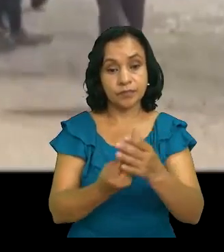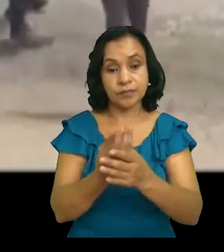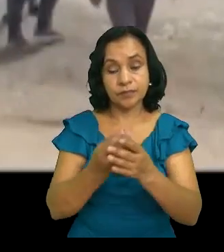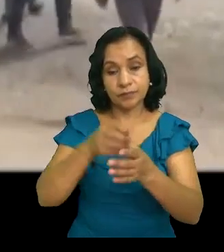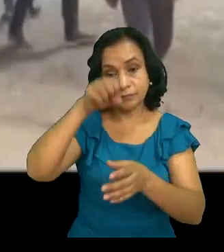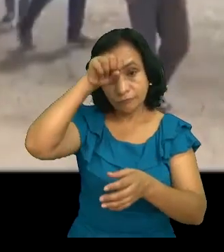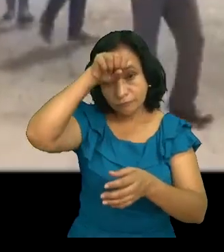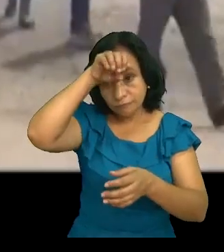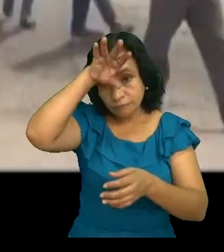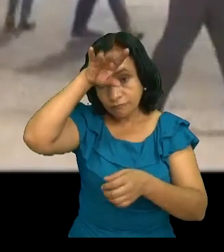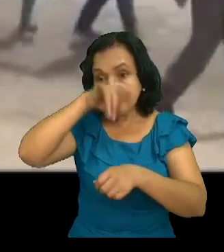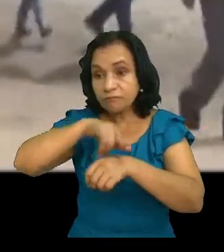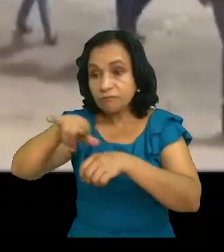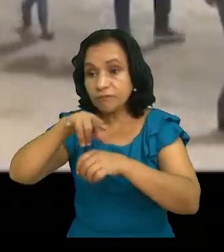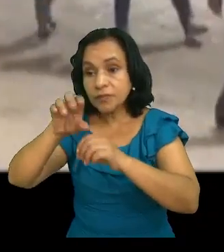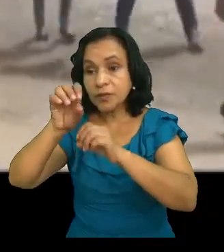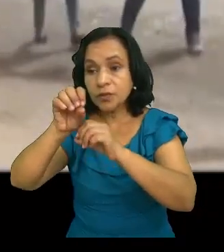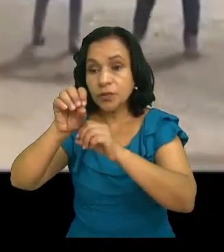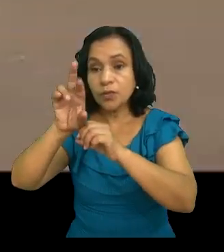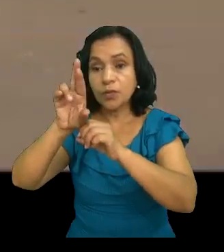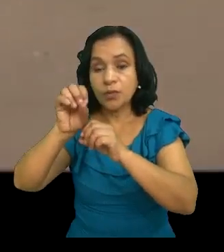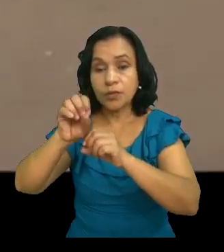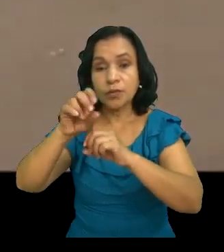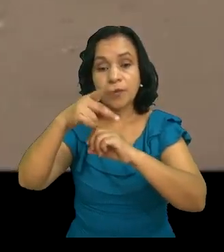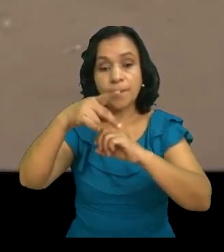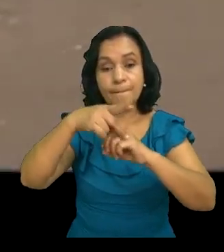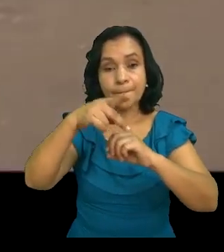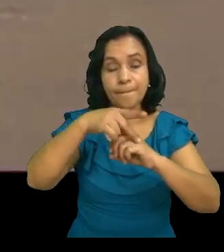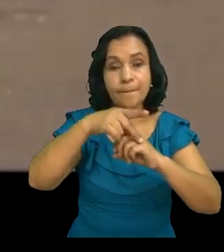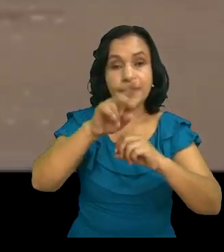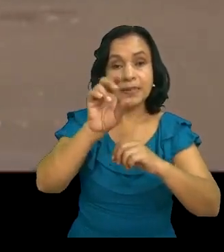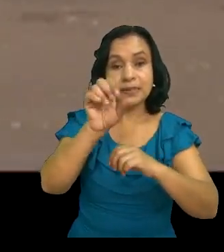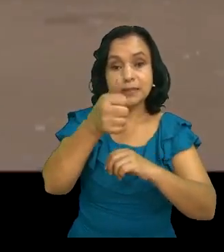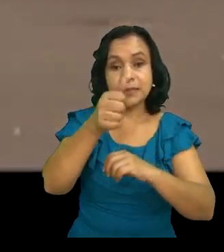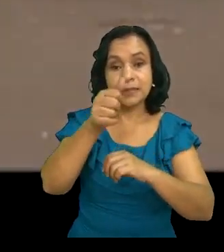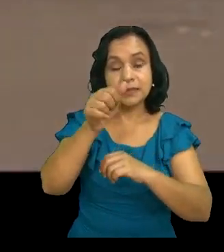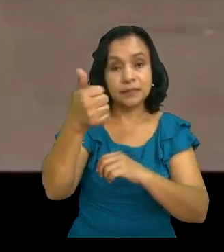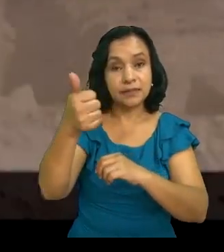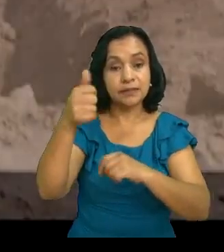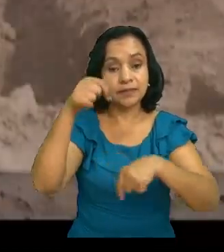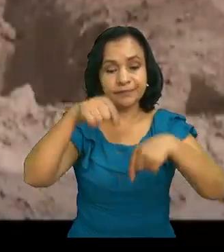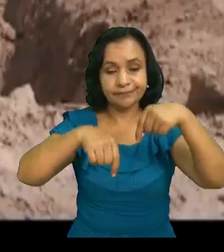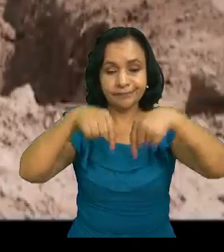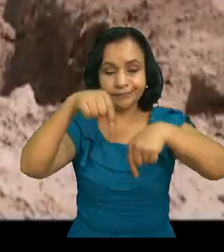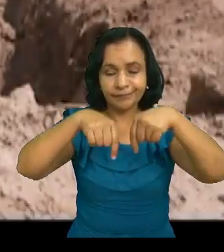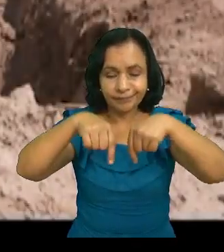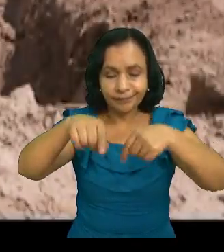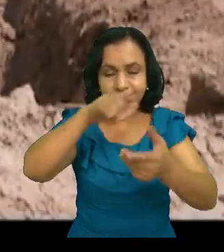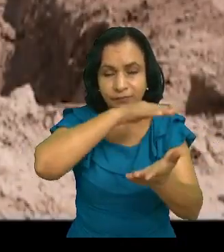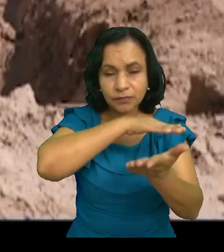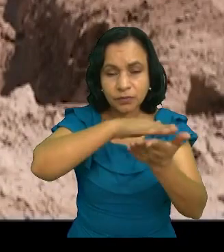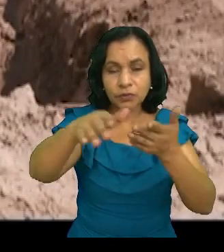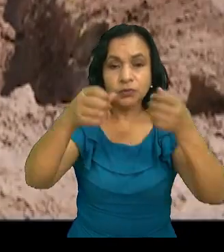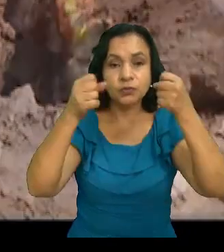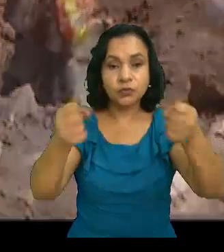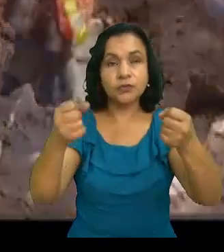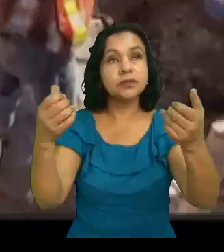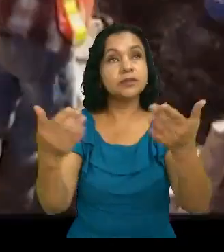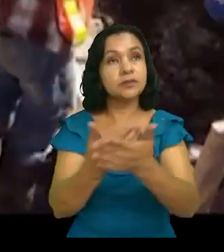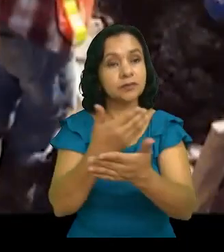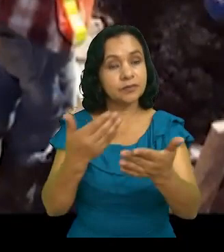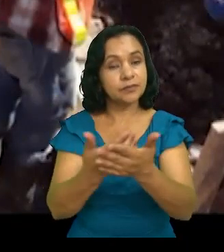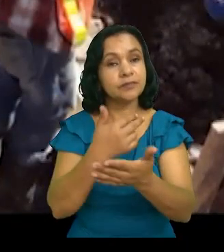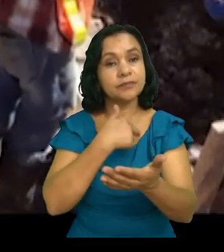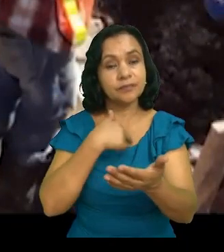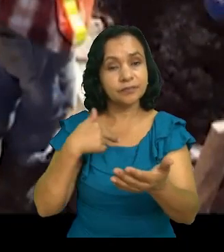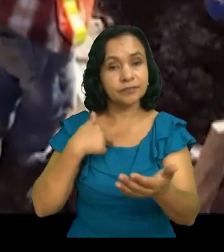muy importante. Son 76 kilómetros de carretera de concreto hidráulico nuevecita,